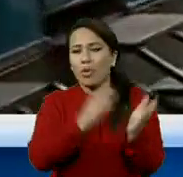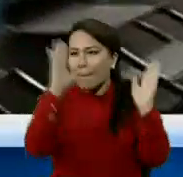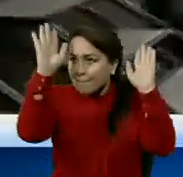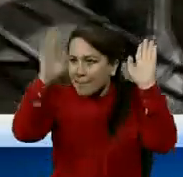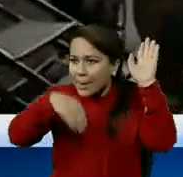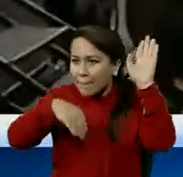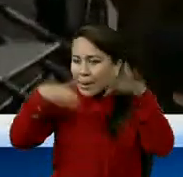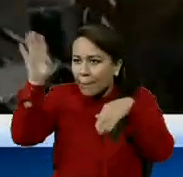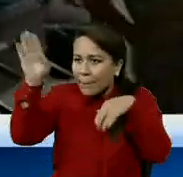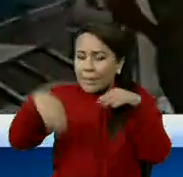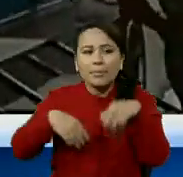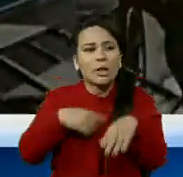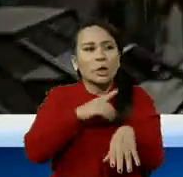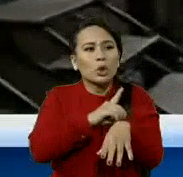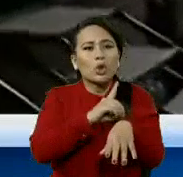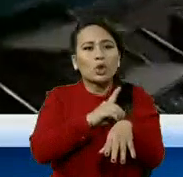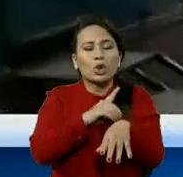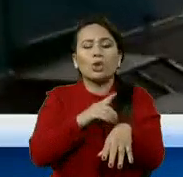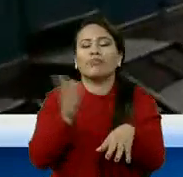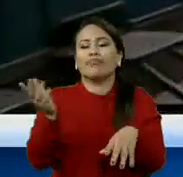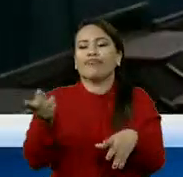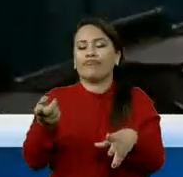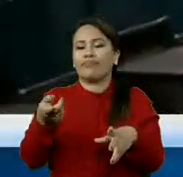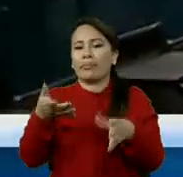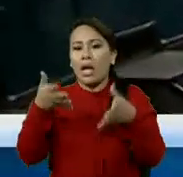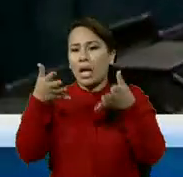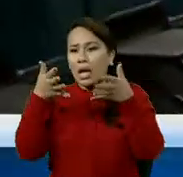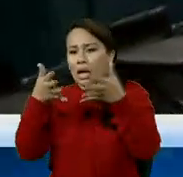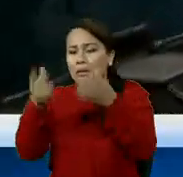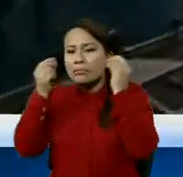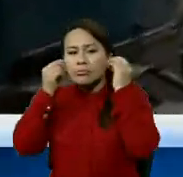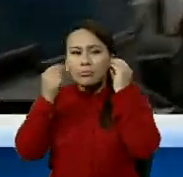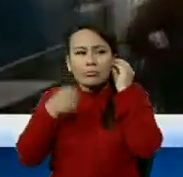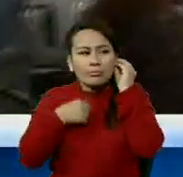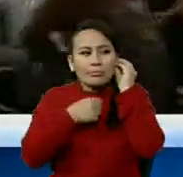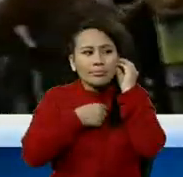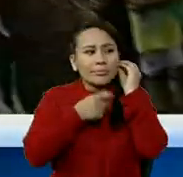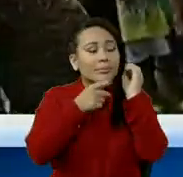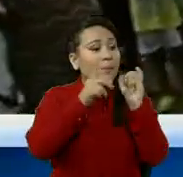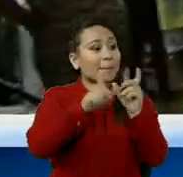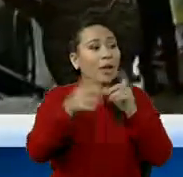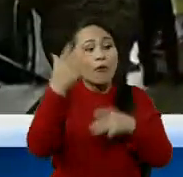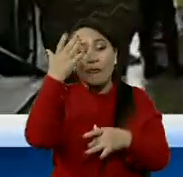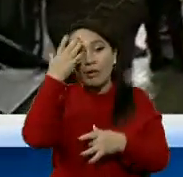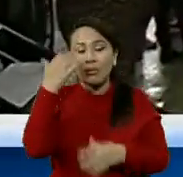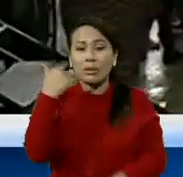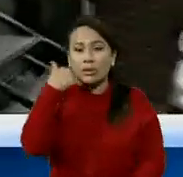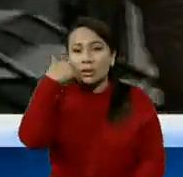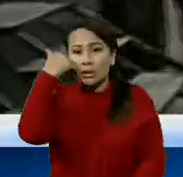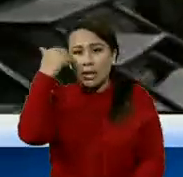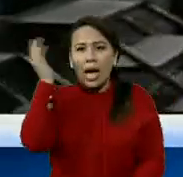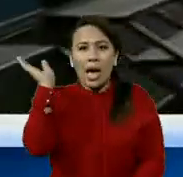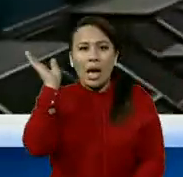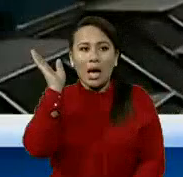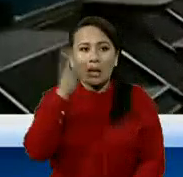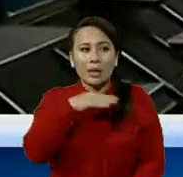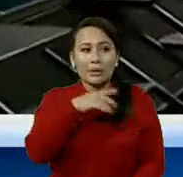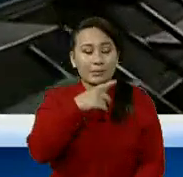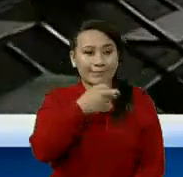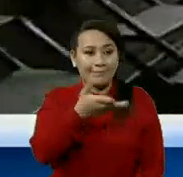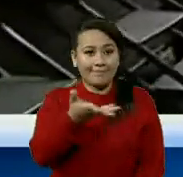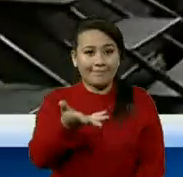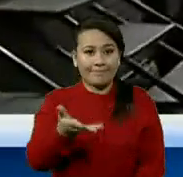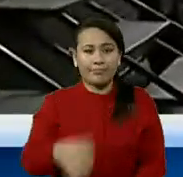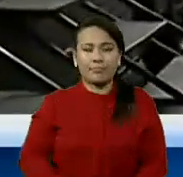brigada médica, nuestra clínica móvil, para atender y dar la medicina gratuita a los vecinos de la parroquia Letamendi en este caso. Pero